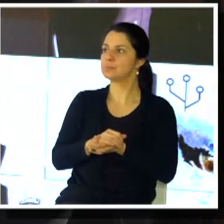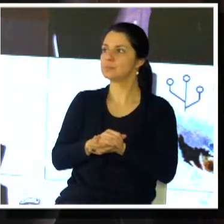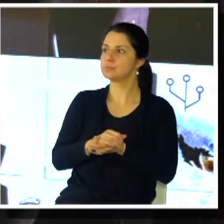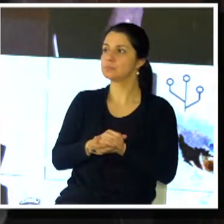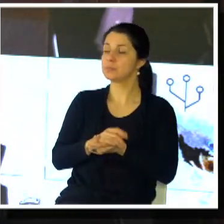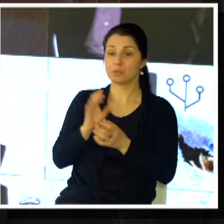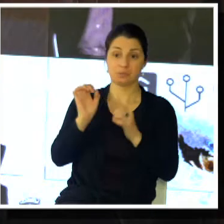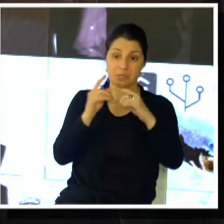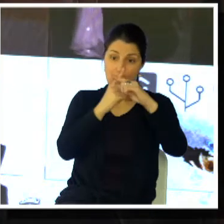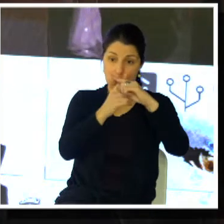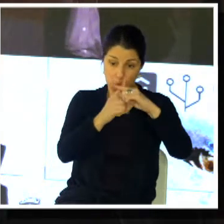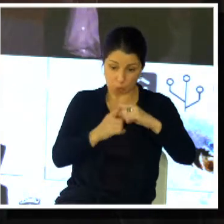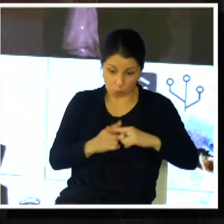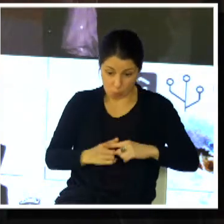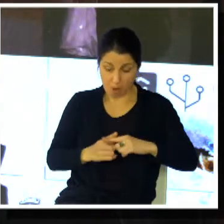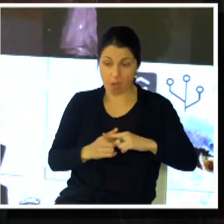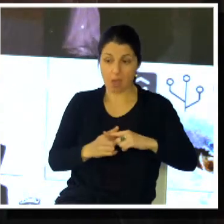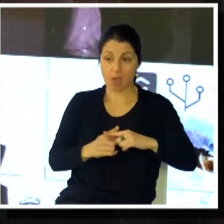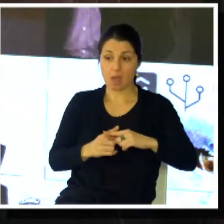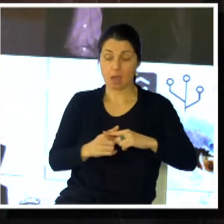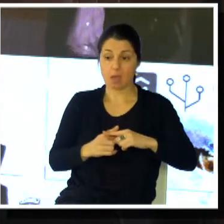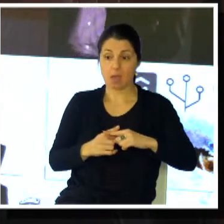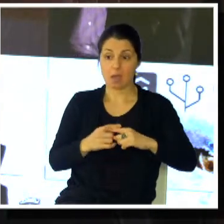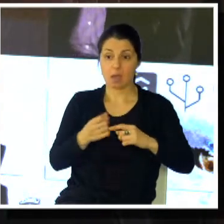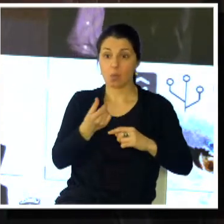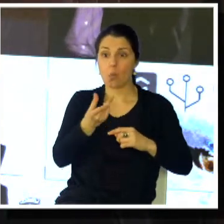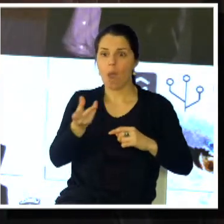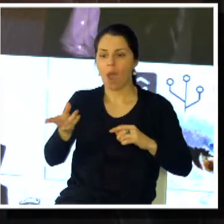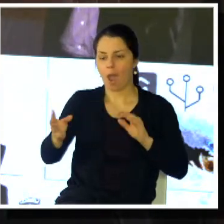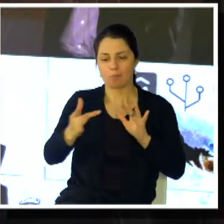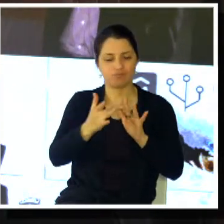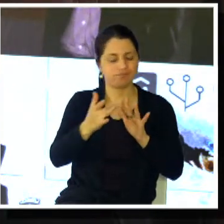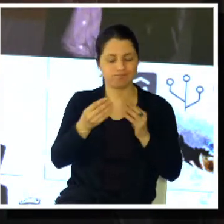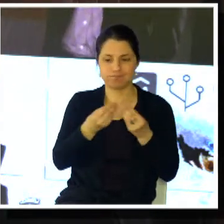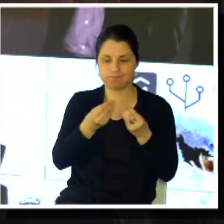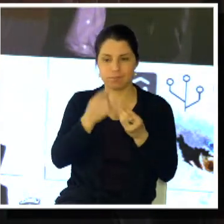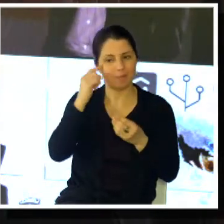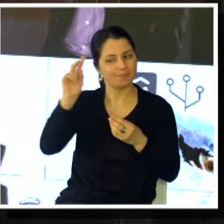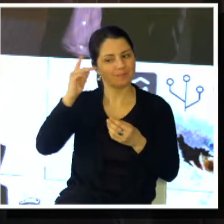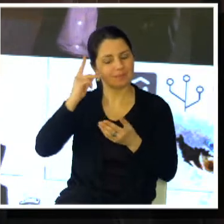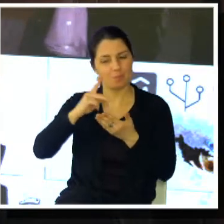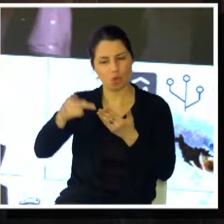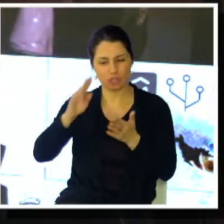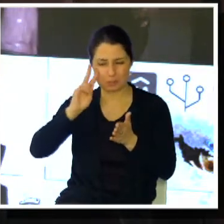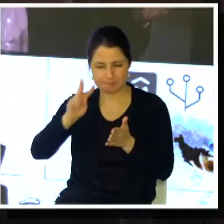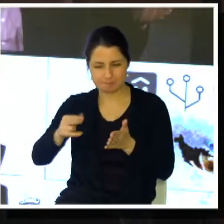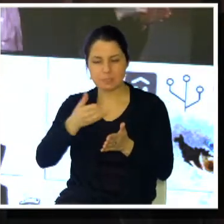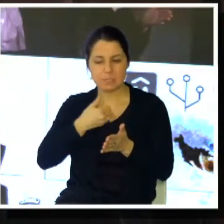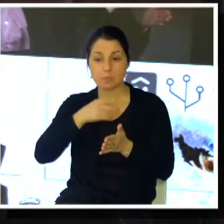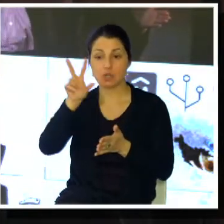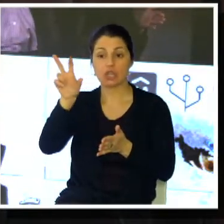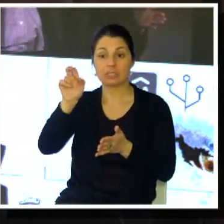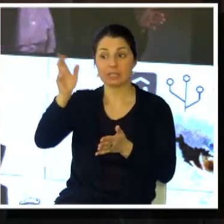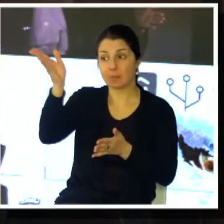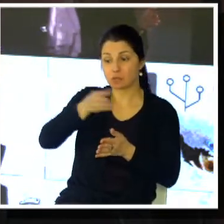nomás sumar ese volumen de conexiones y proyectarla y ver cómo hay un 30%